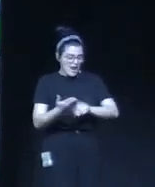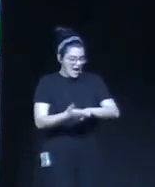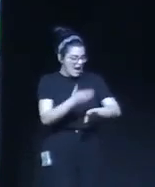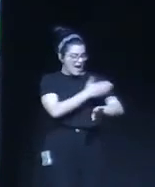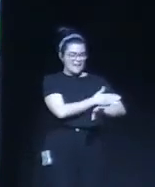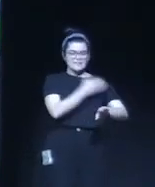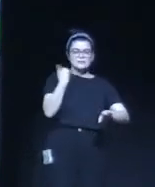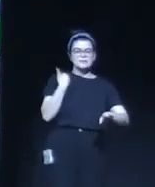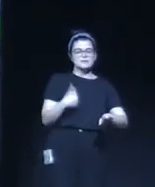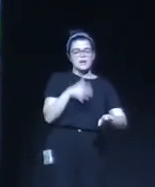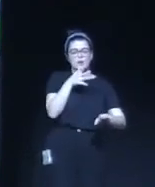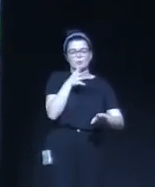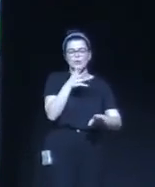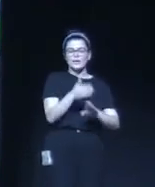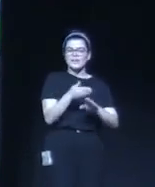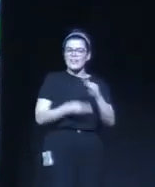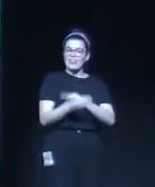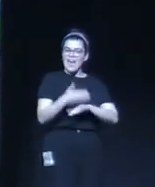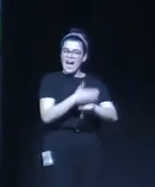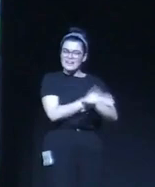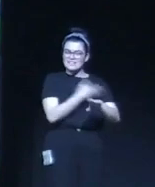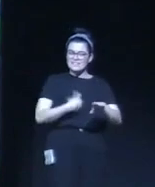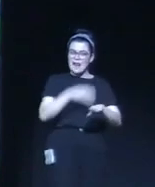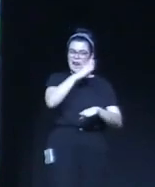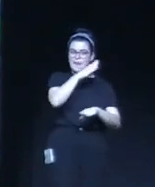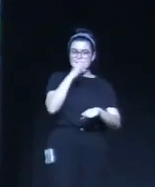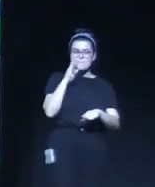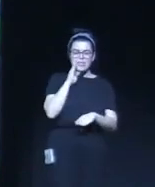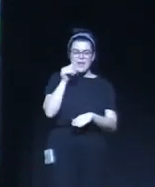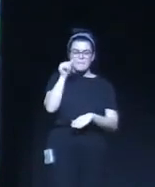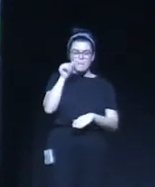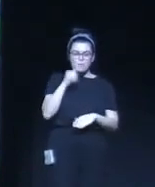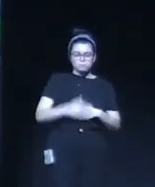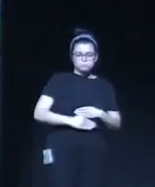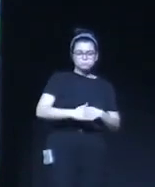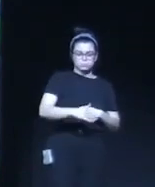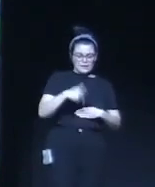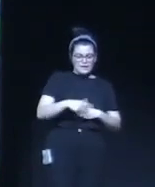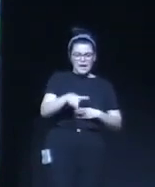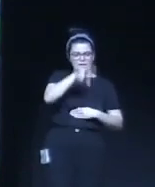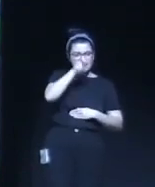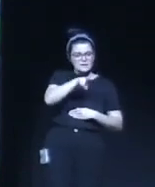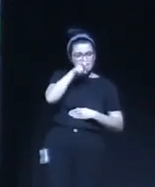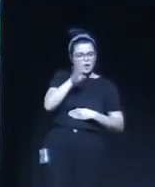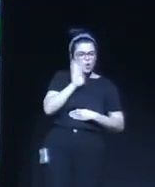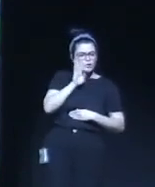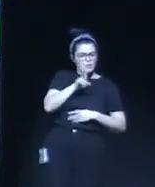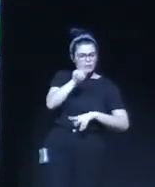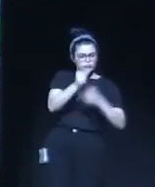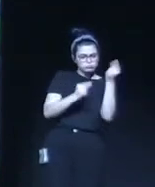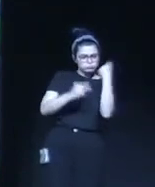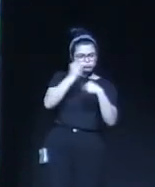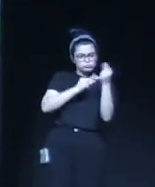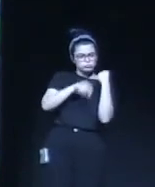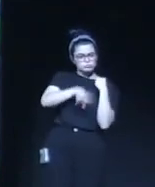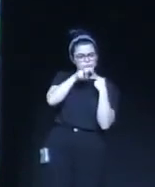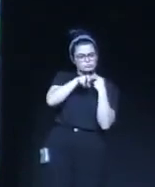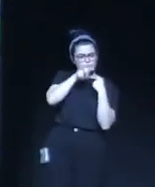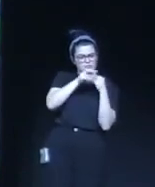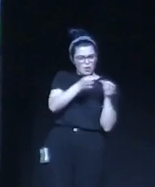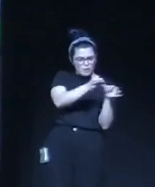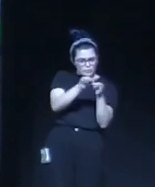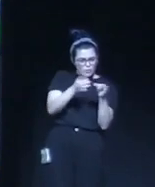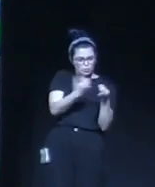desde antes de nacer, esa mujer embarazada ha estado respirando la contaminación que está y las partículas que